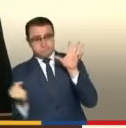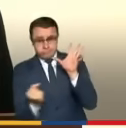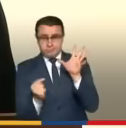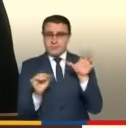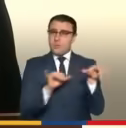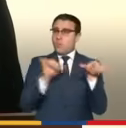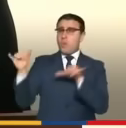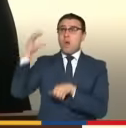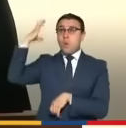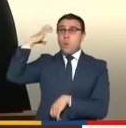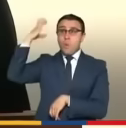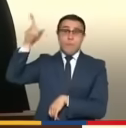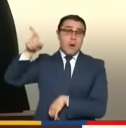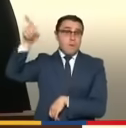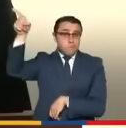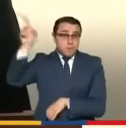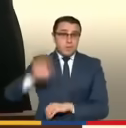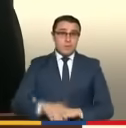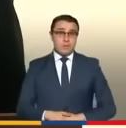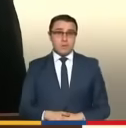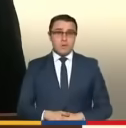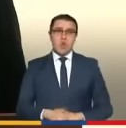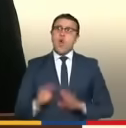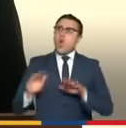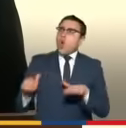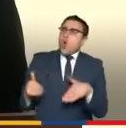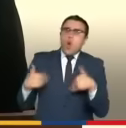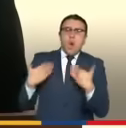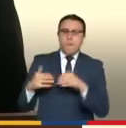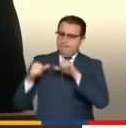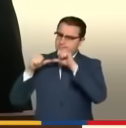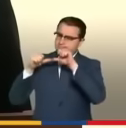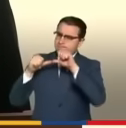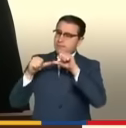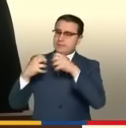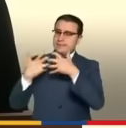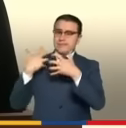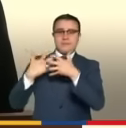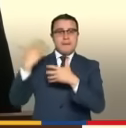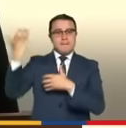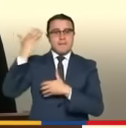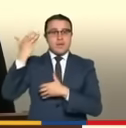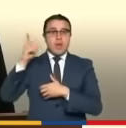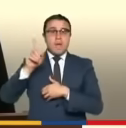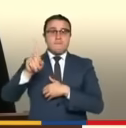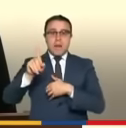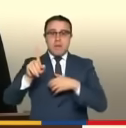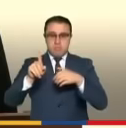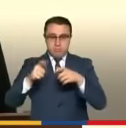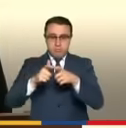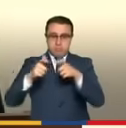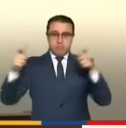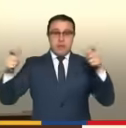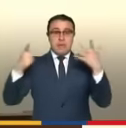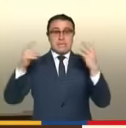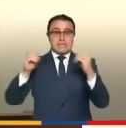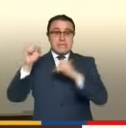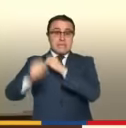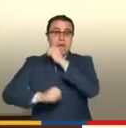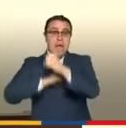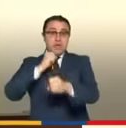países europeos, ¿cómo se puede sostener un sistema pensional si la mayoría ya tiene 60 años y no